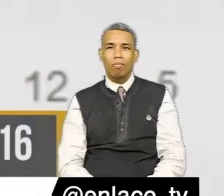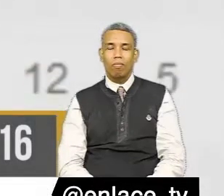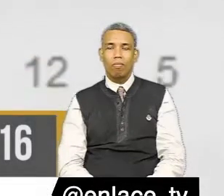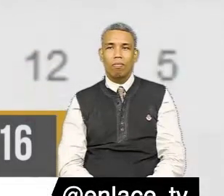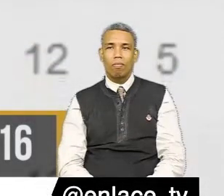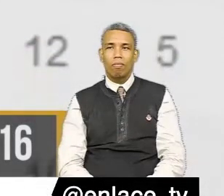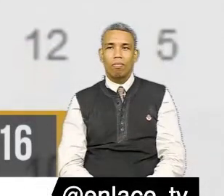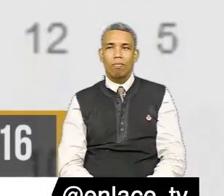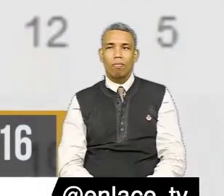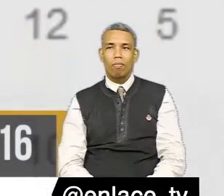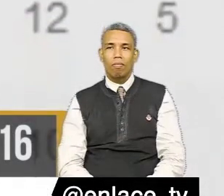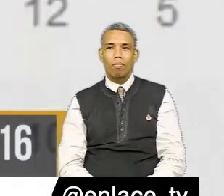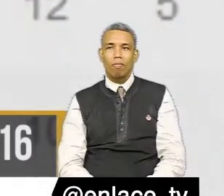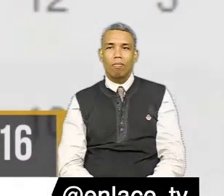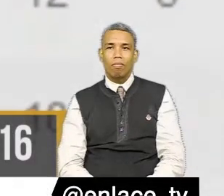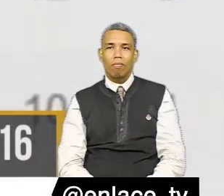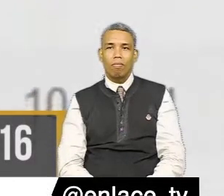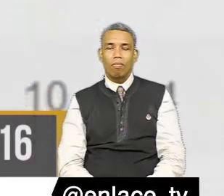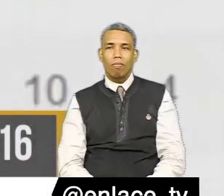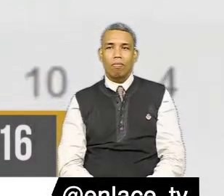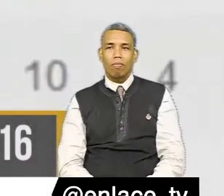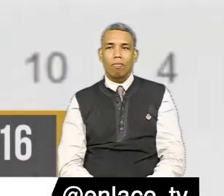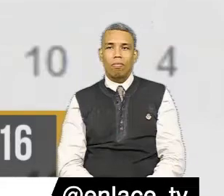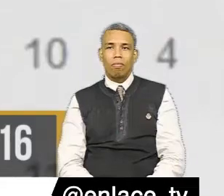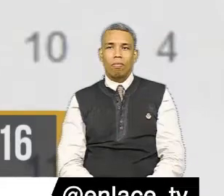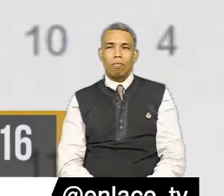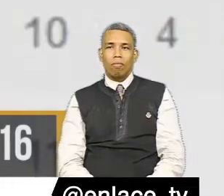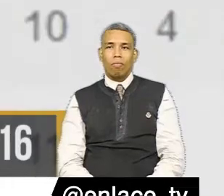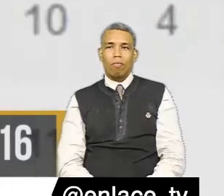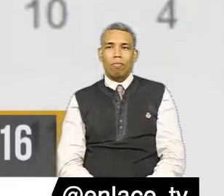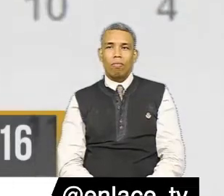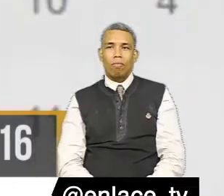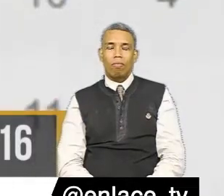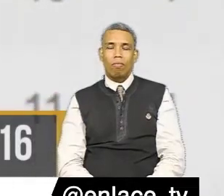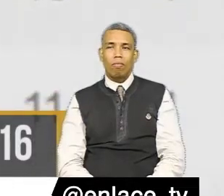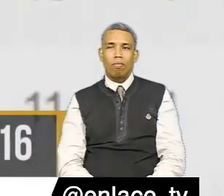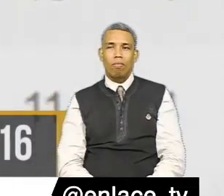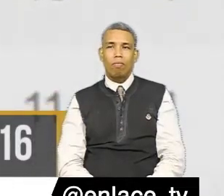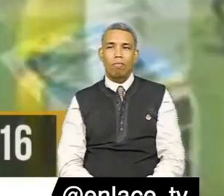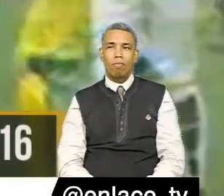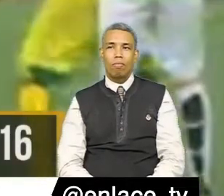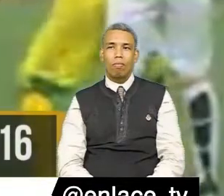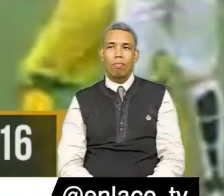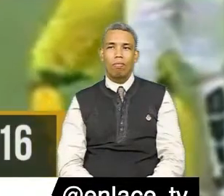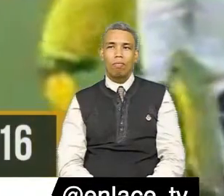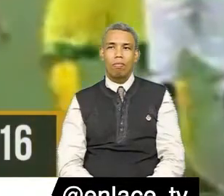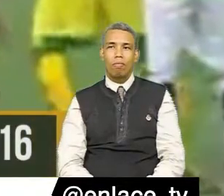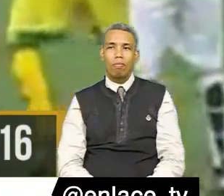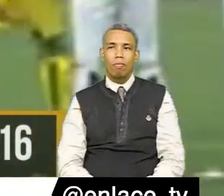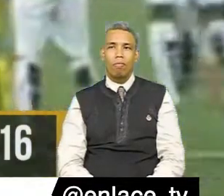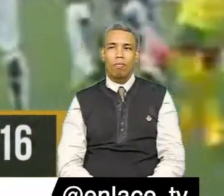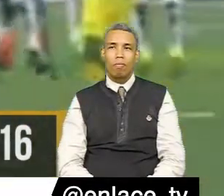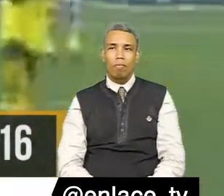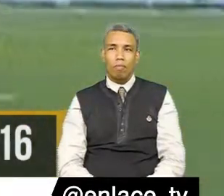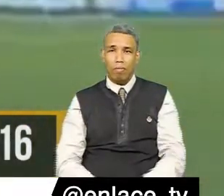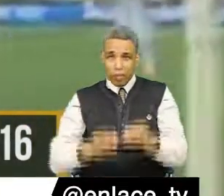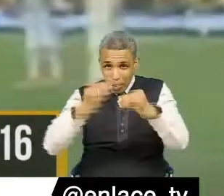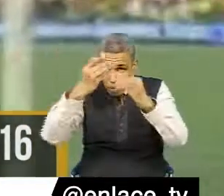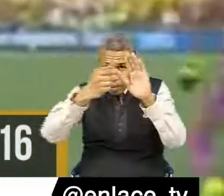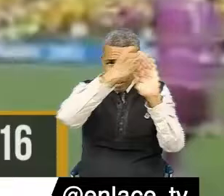millonarios séptimo deportivo cali y de octavo patriotas fc con 10 puntos en el fondo de la tabla general de la liga